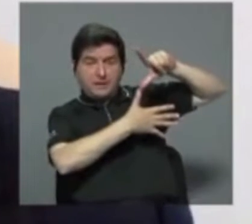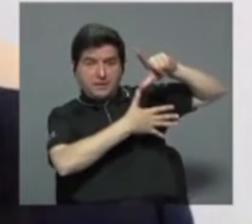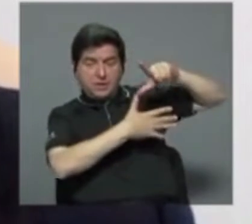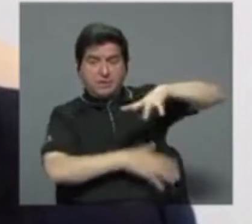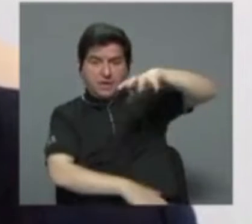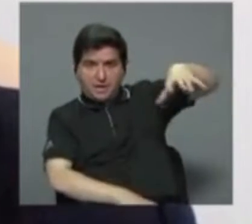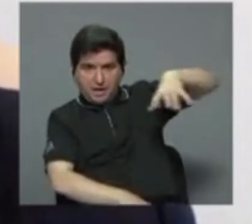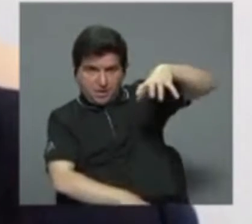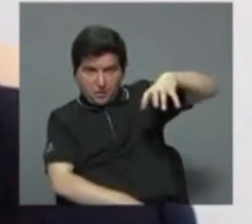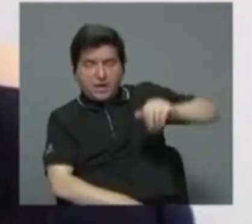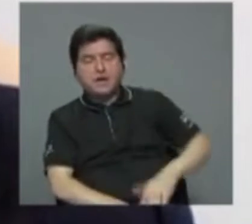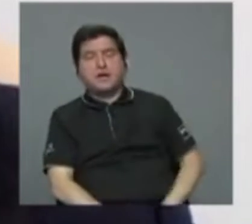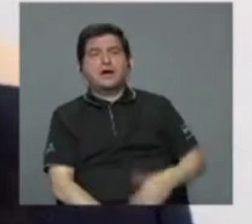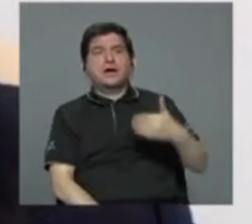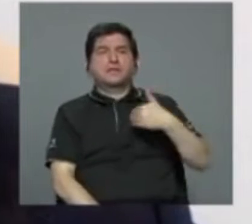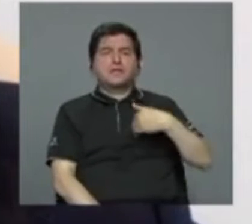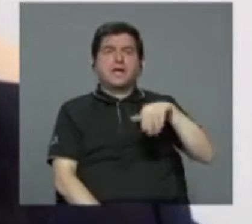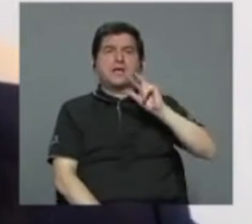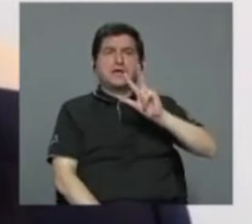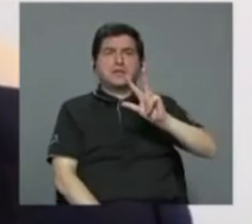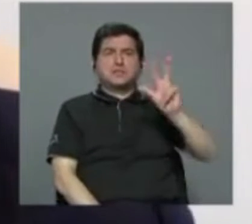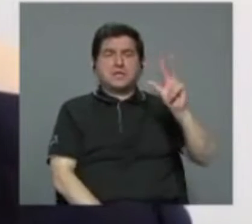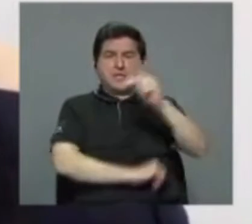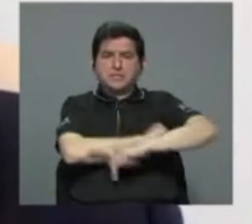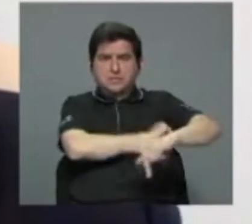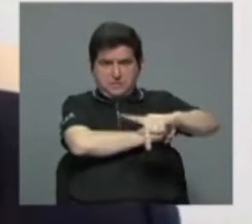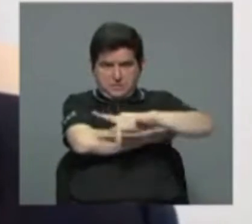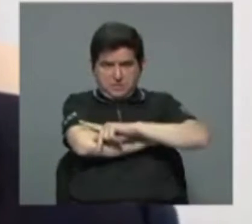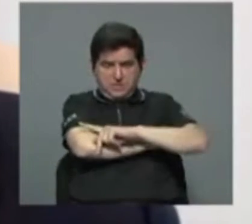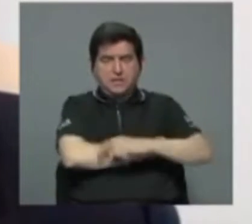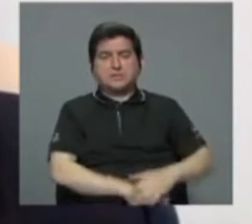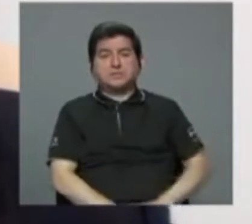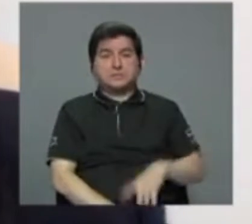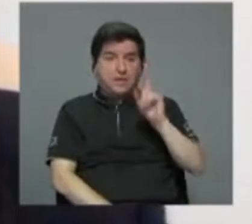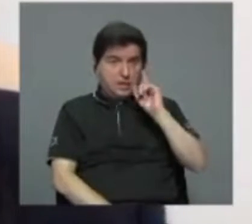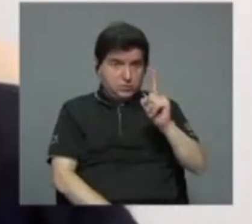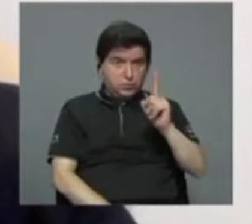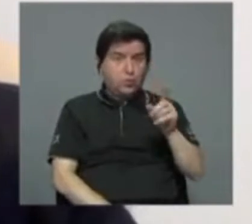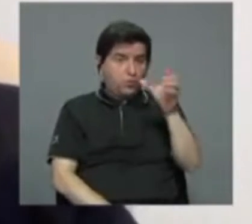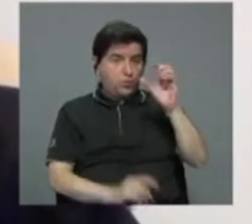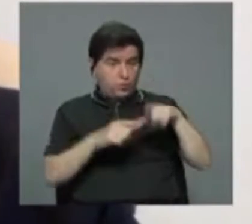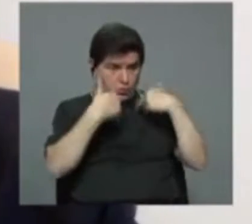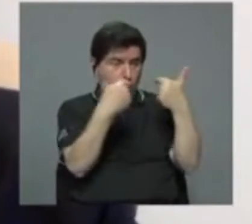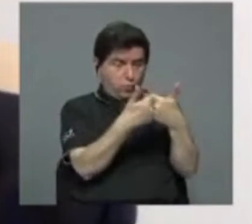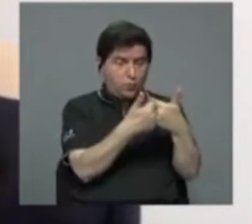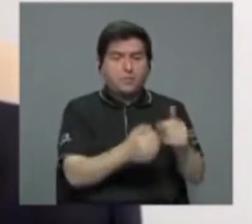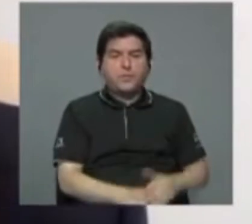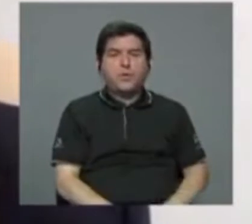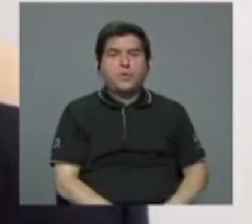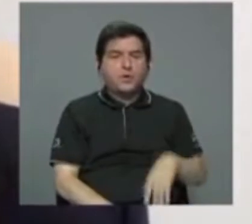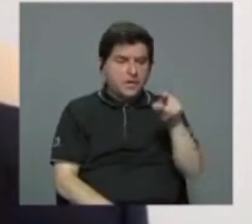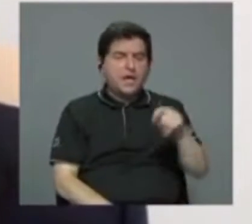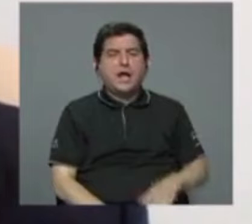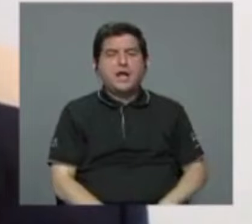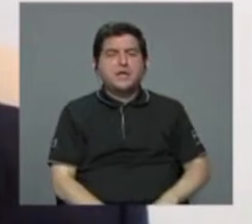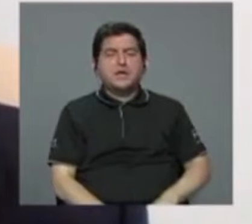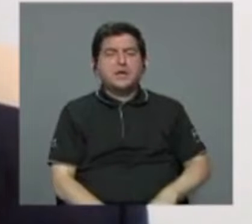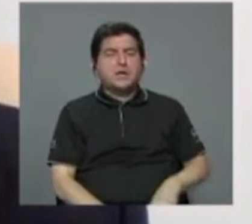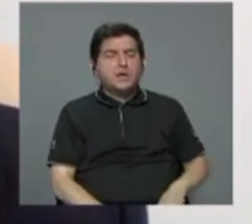Caribe, con 33 países, es uno de ellos, y se rotan